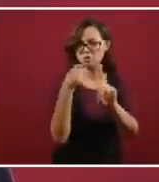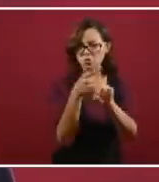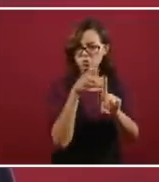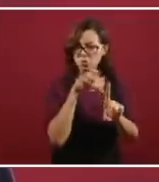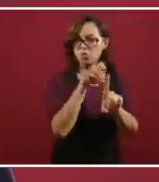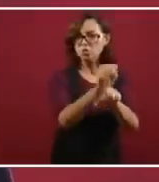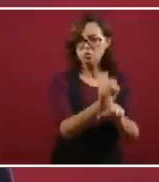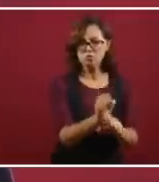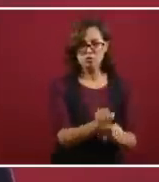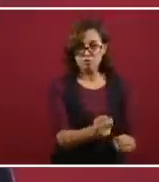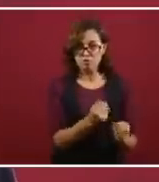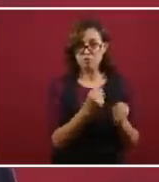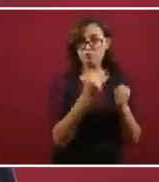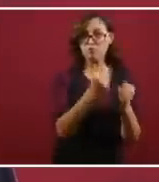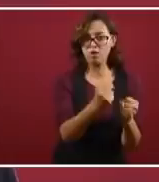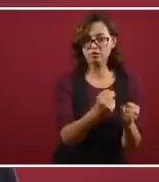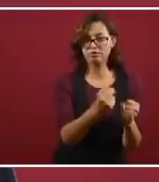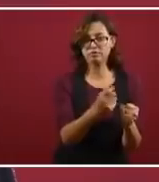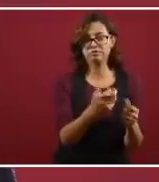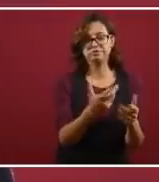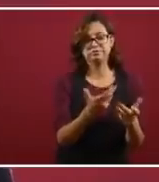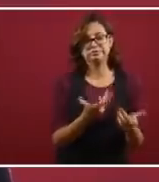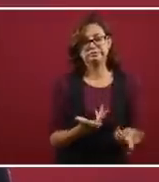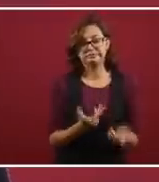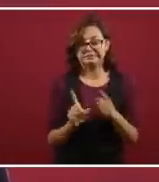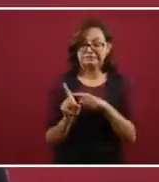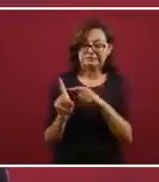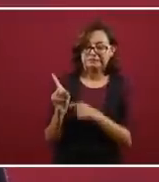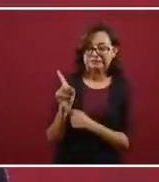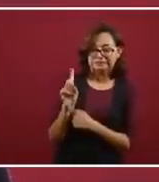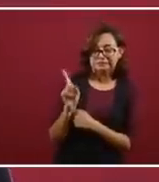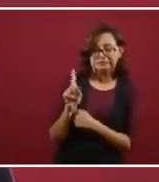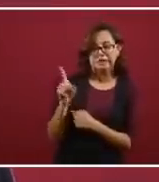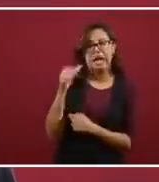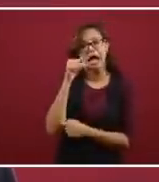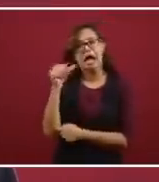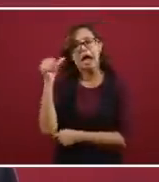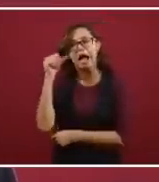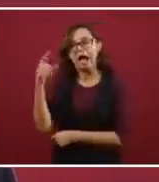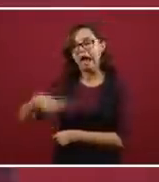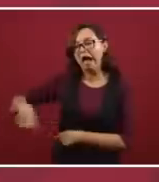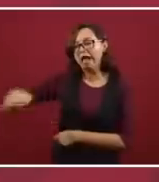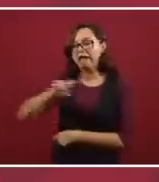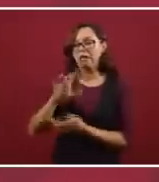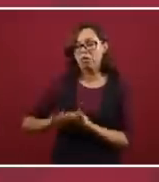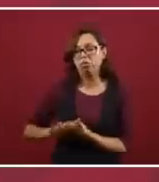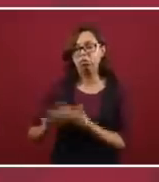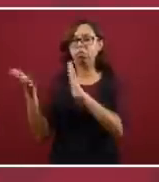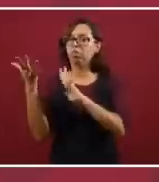anarquismo lo de ayer, ahora sí que lo que diga mi dedito. Esa es una